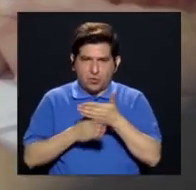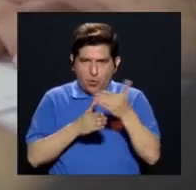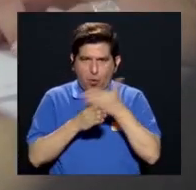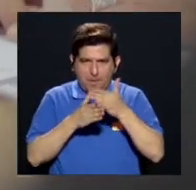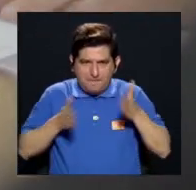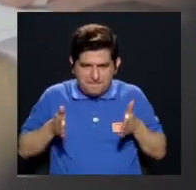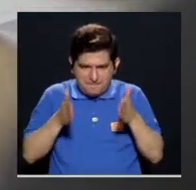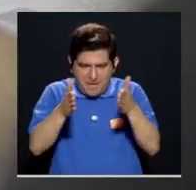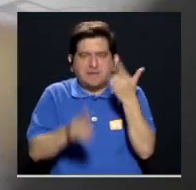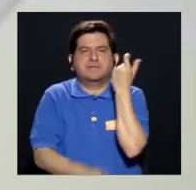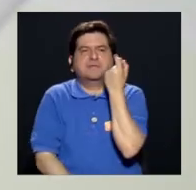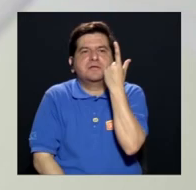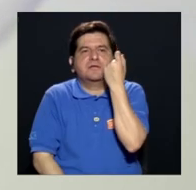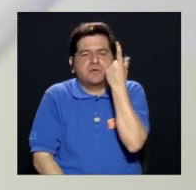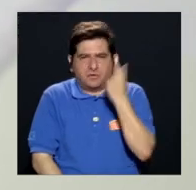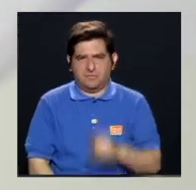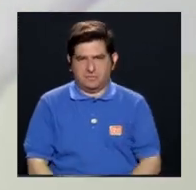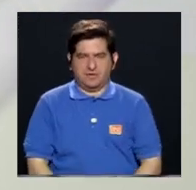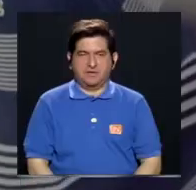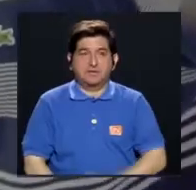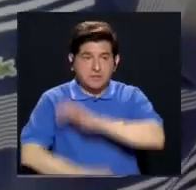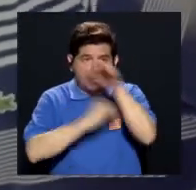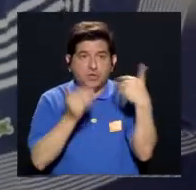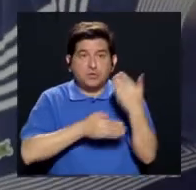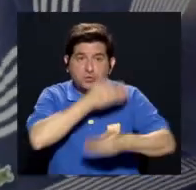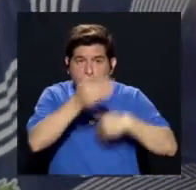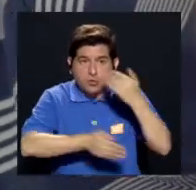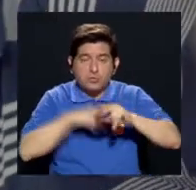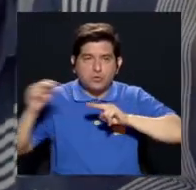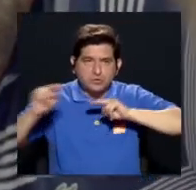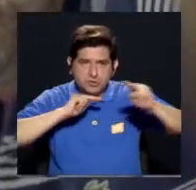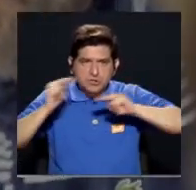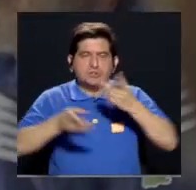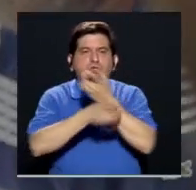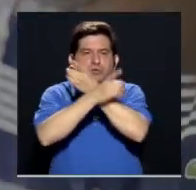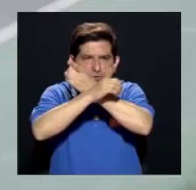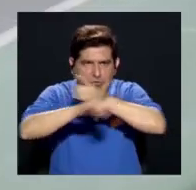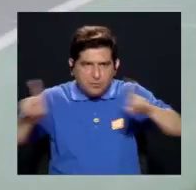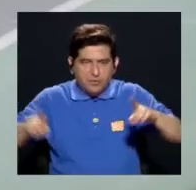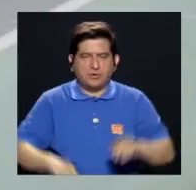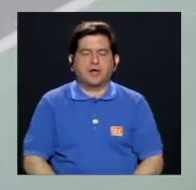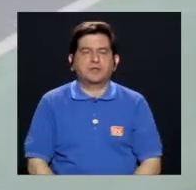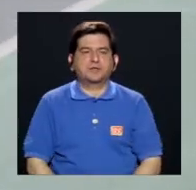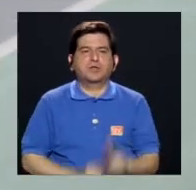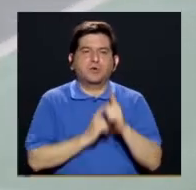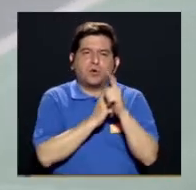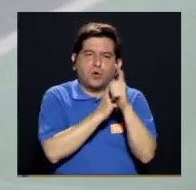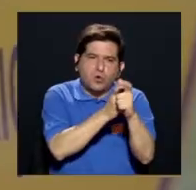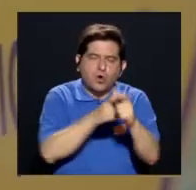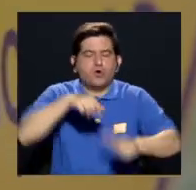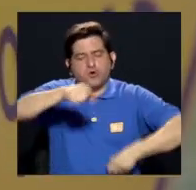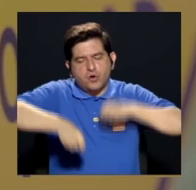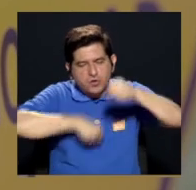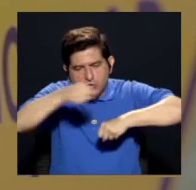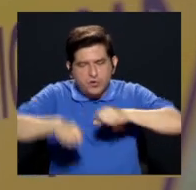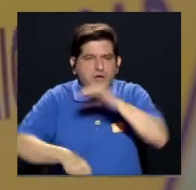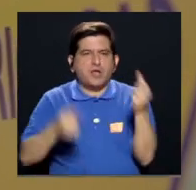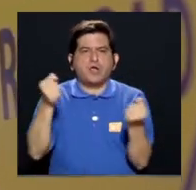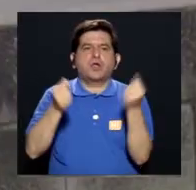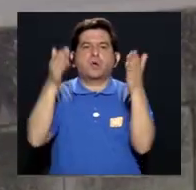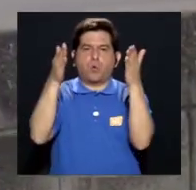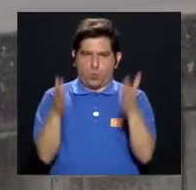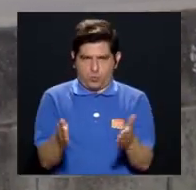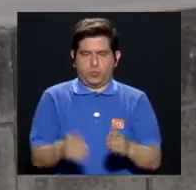compartida, entendiendo como vía compartida todo aquel proceso de negociación democrática entre corredor, ciclista y conductor